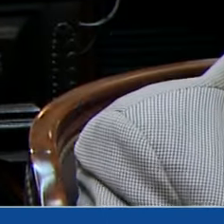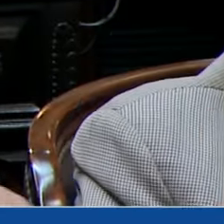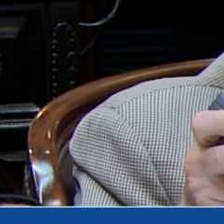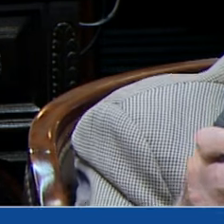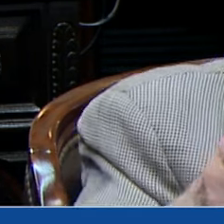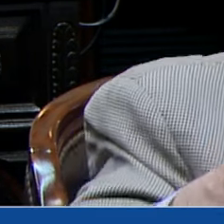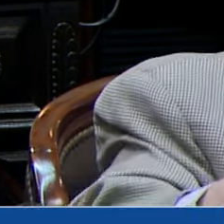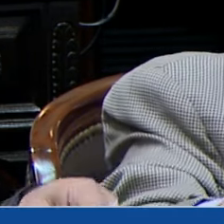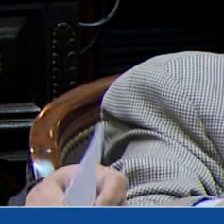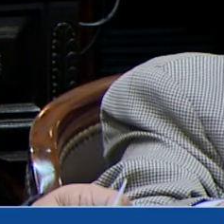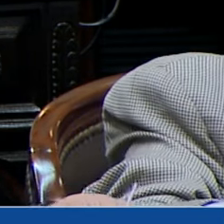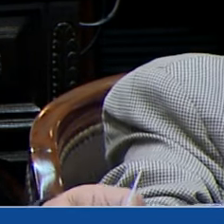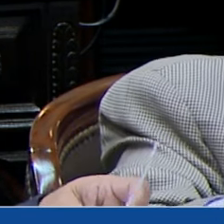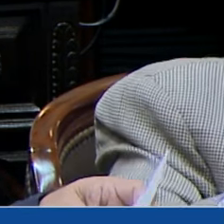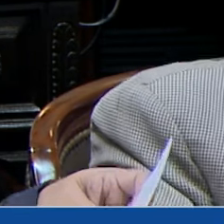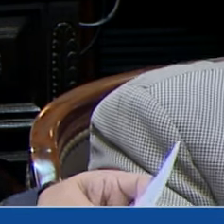casareto